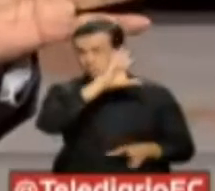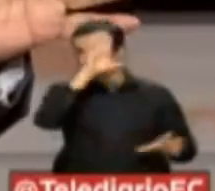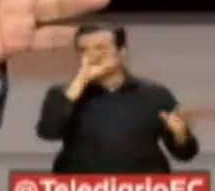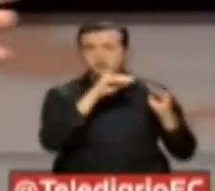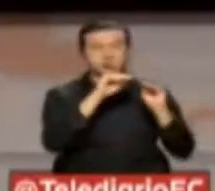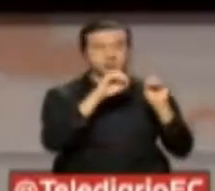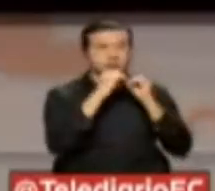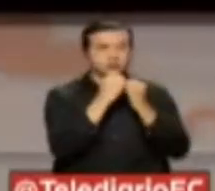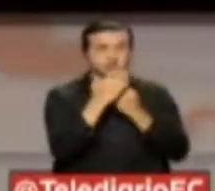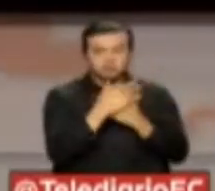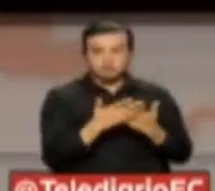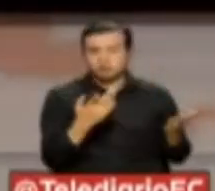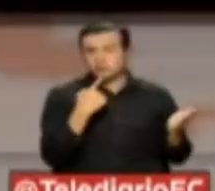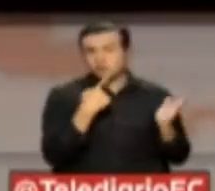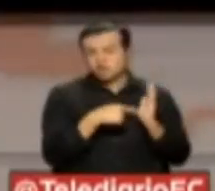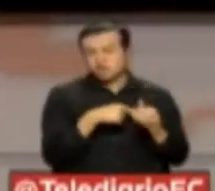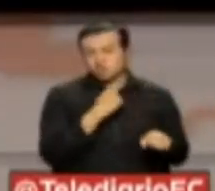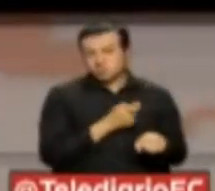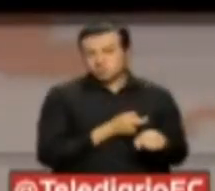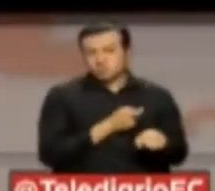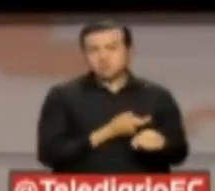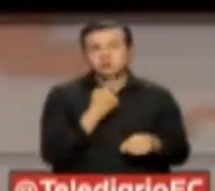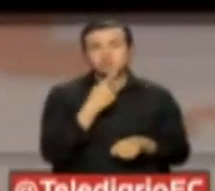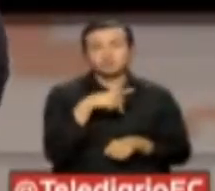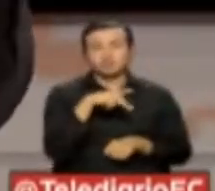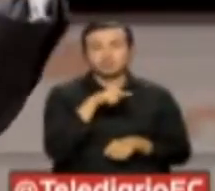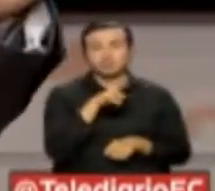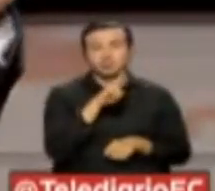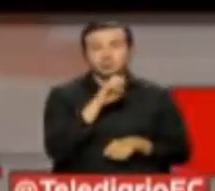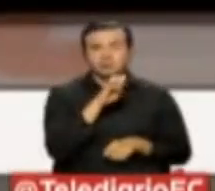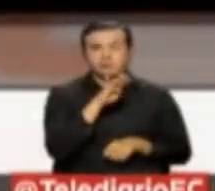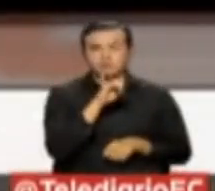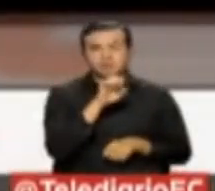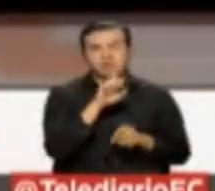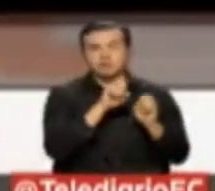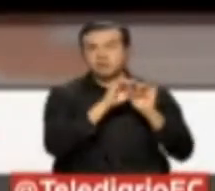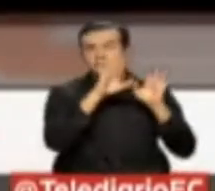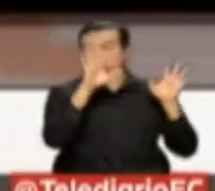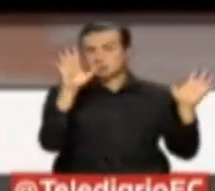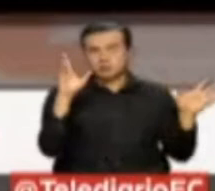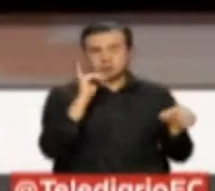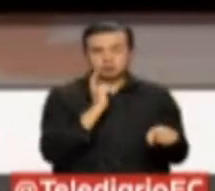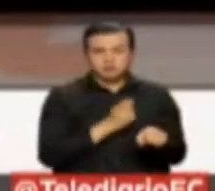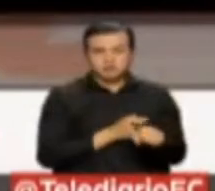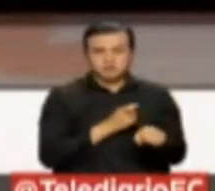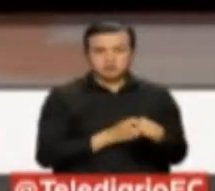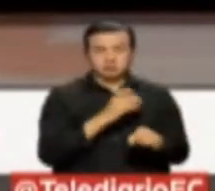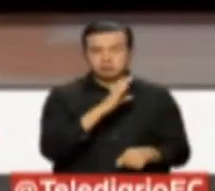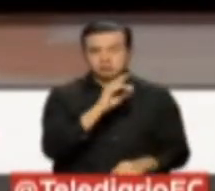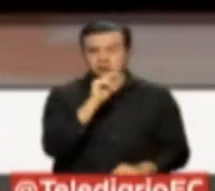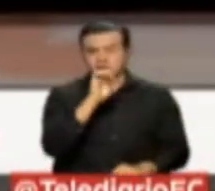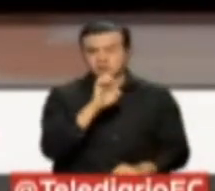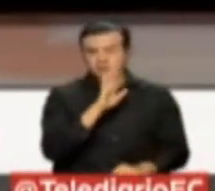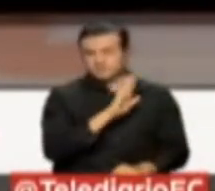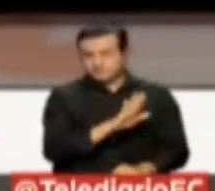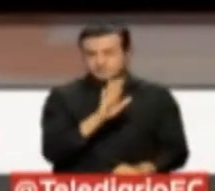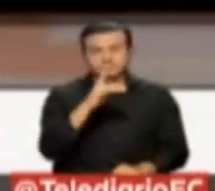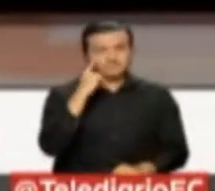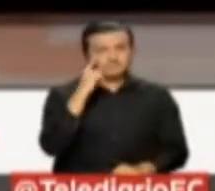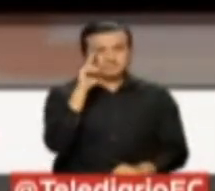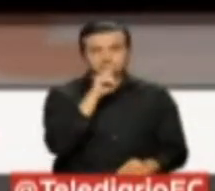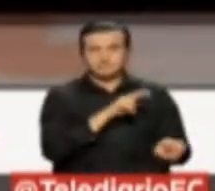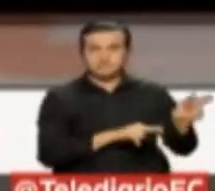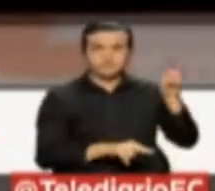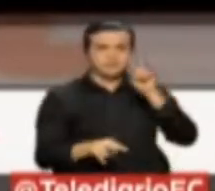todos los organismos específicamente cuando yo digo propiedad me eligieron de forma general en el caso específico del cn hay causales